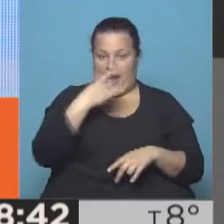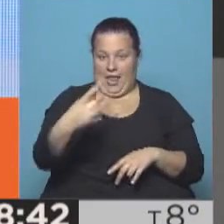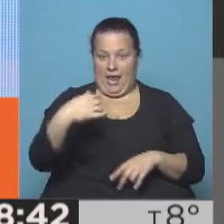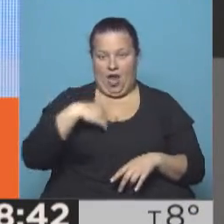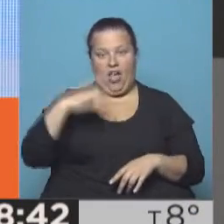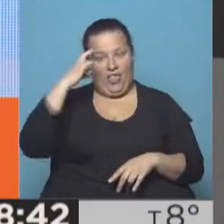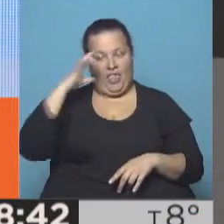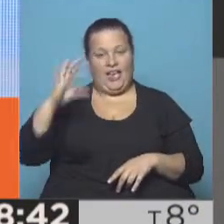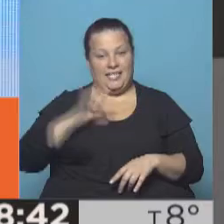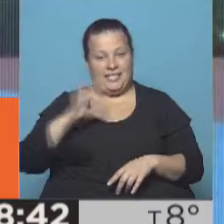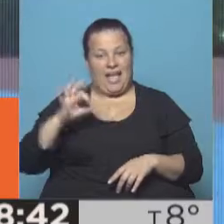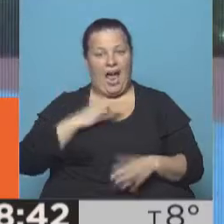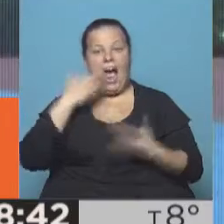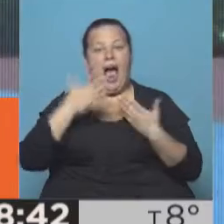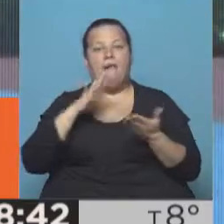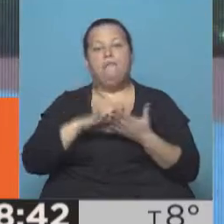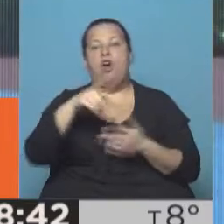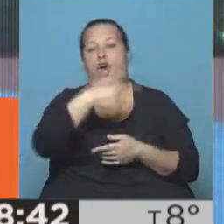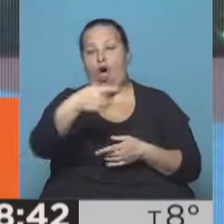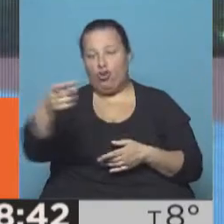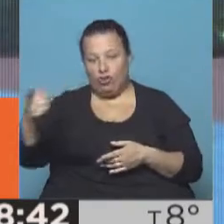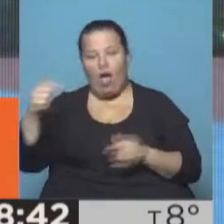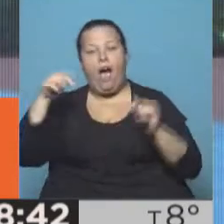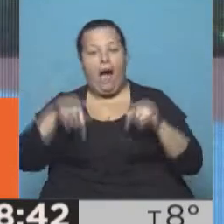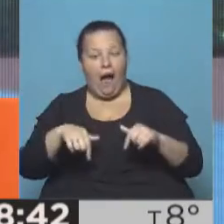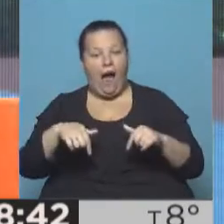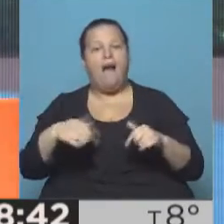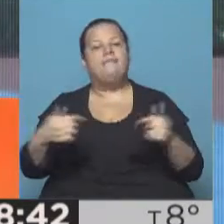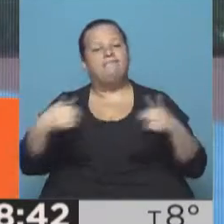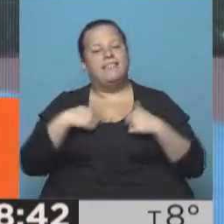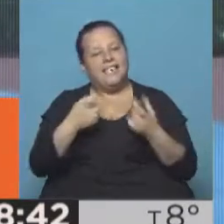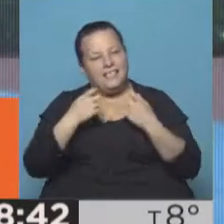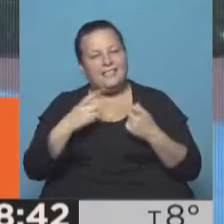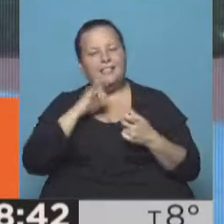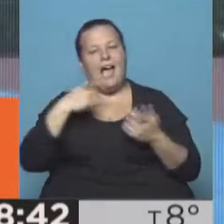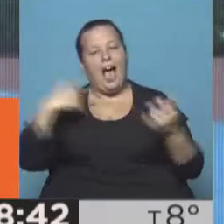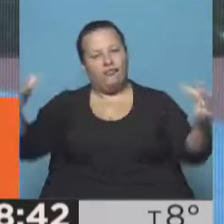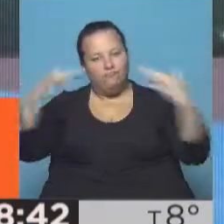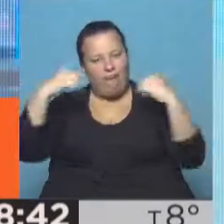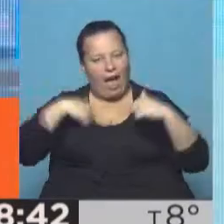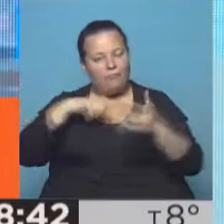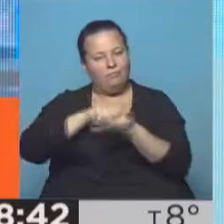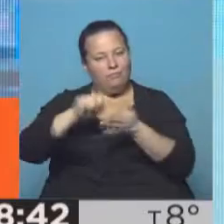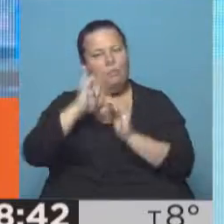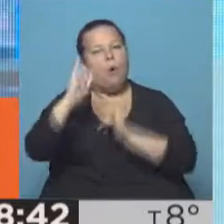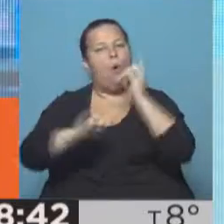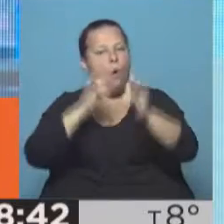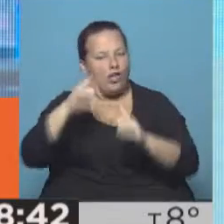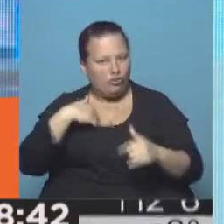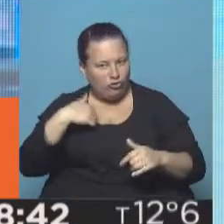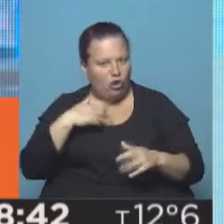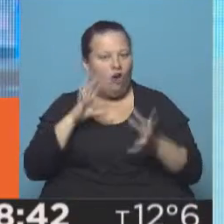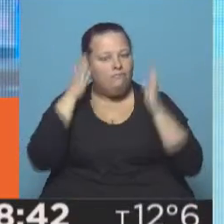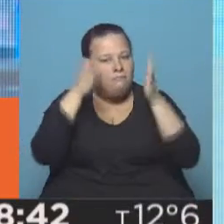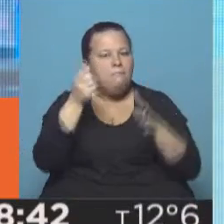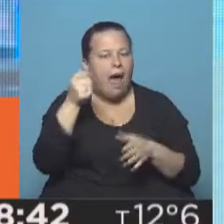durante 10 años para hablar por otros, ahora me dio necesidad de ser escuchada, ¿no? De poner un poco el